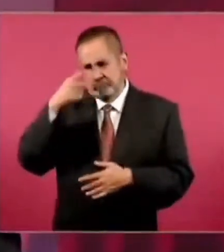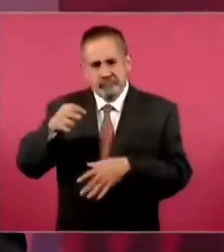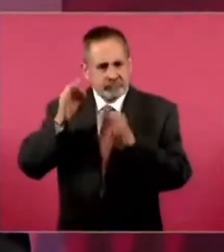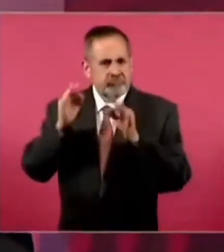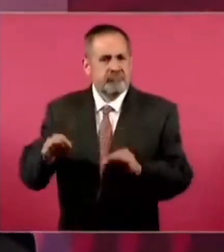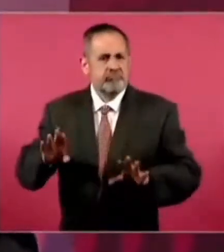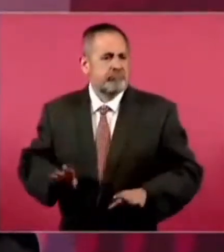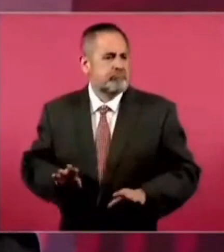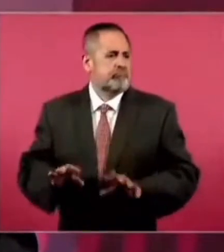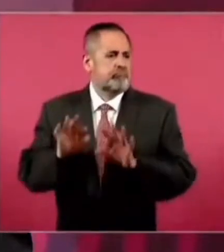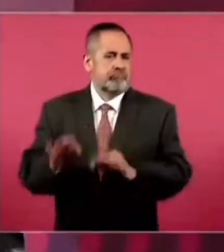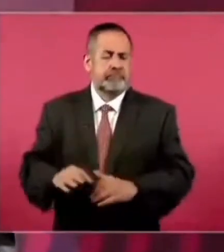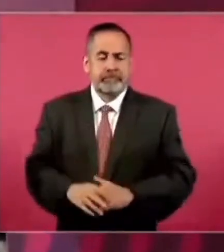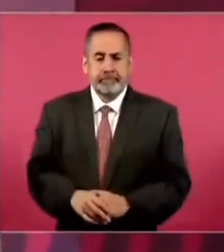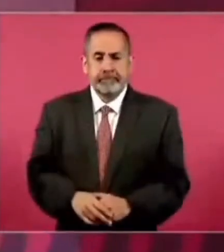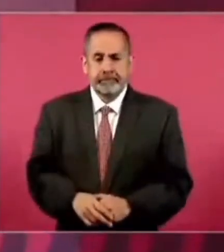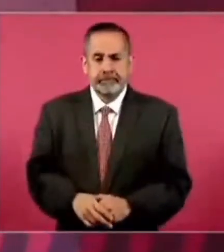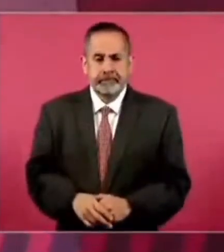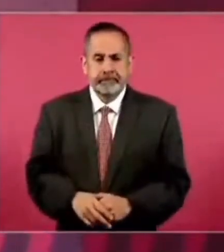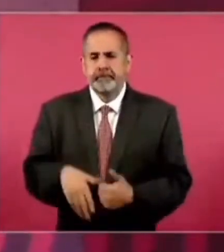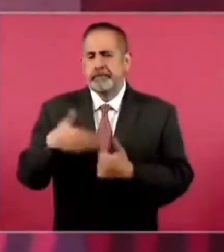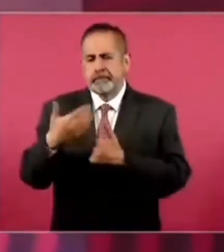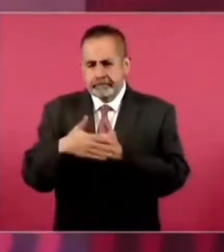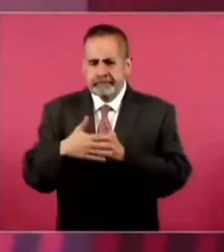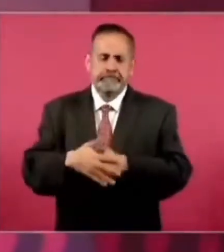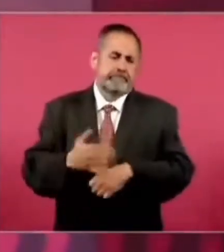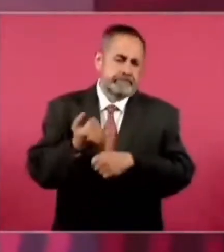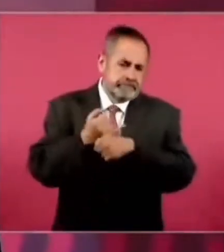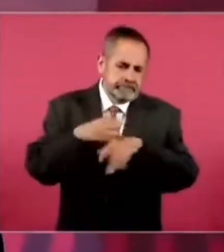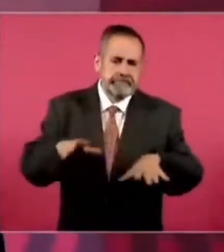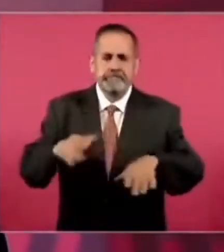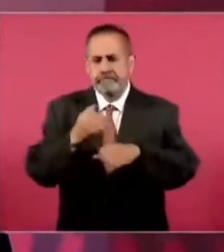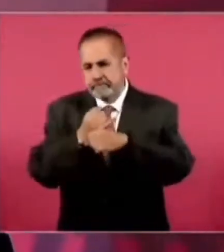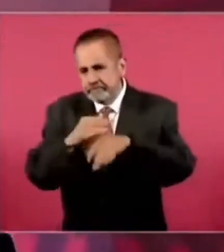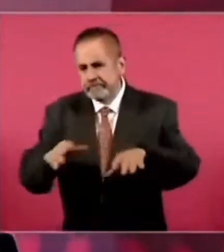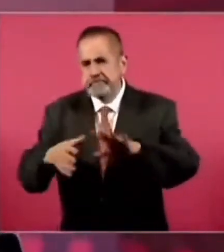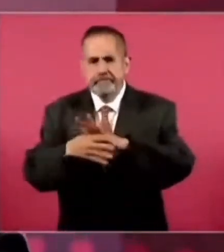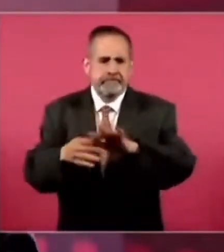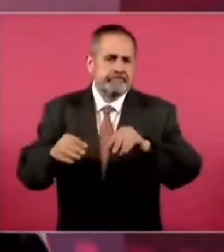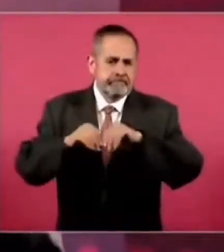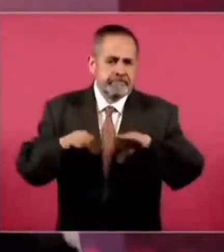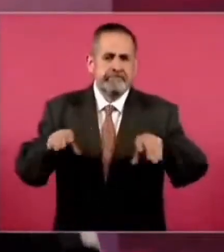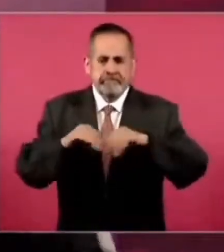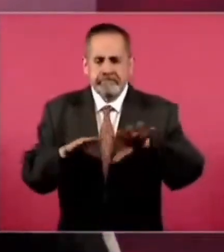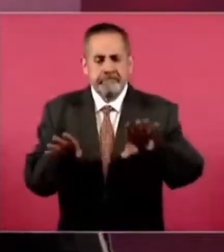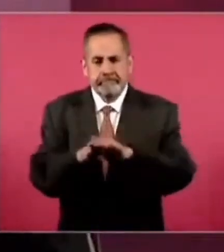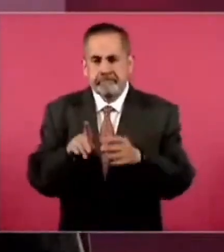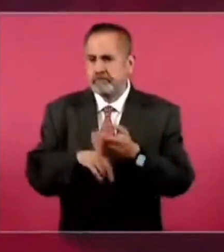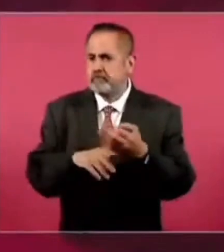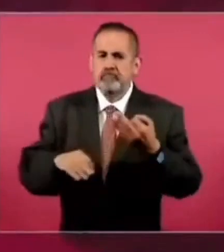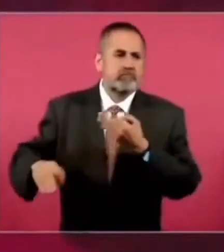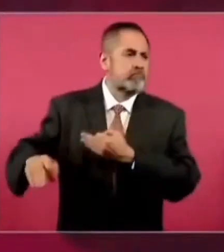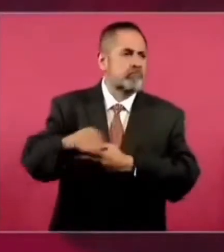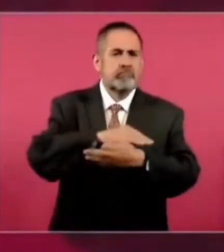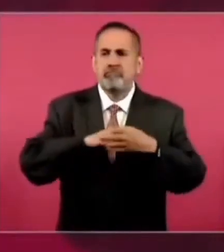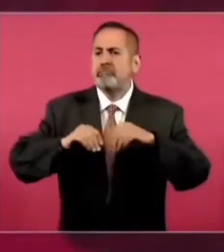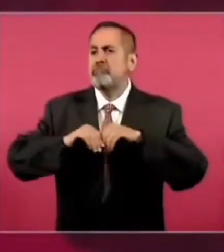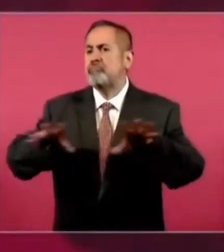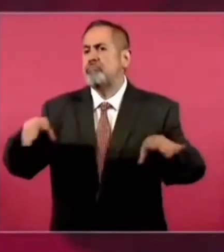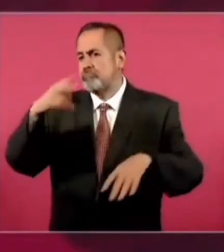adecuadamente. Vamos a estarles informando a ustedes, desde luego a todos los